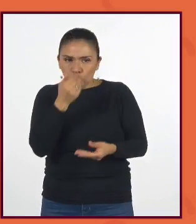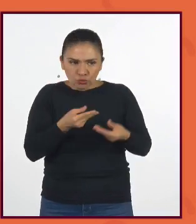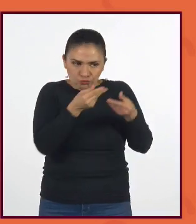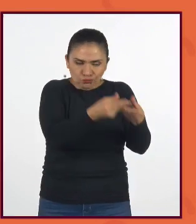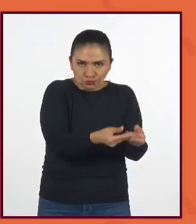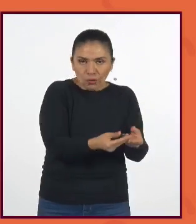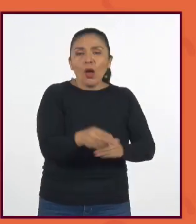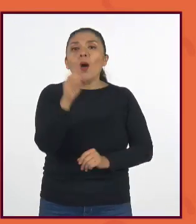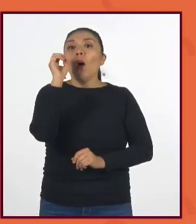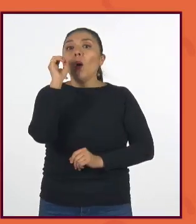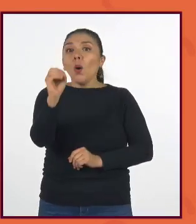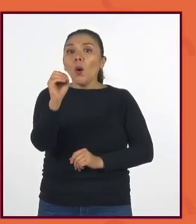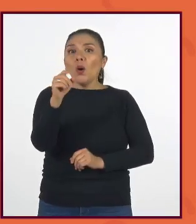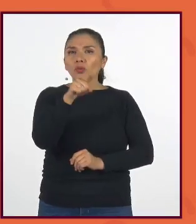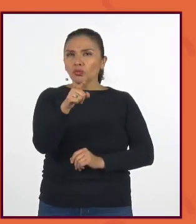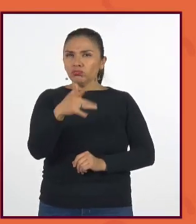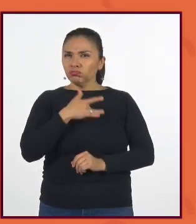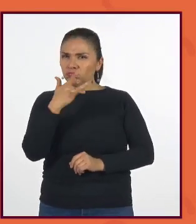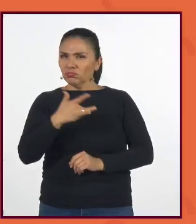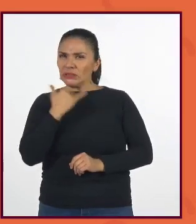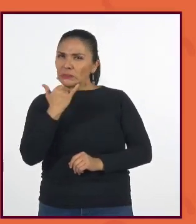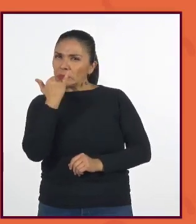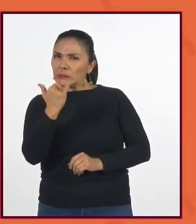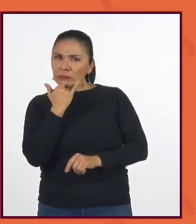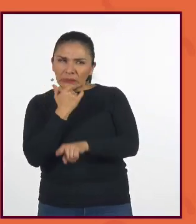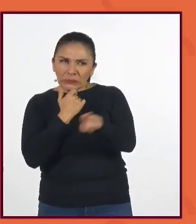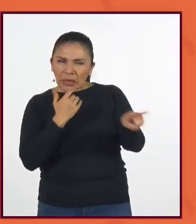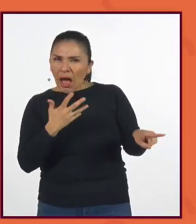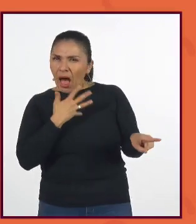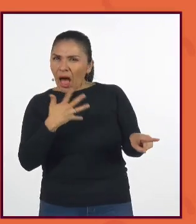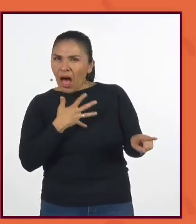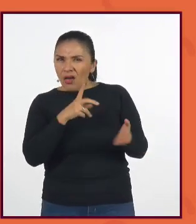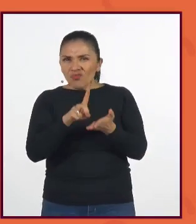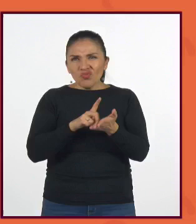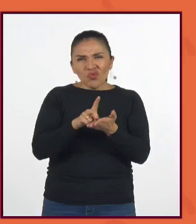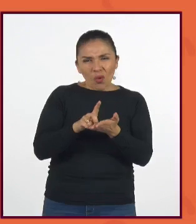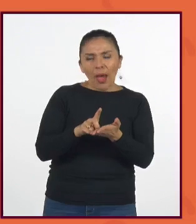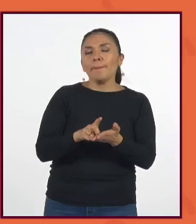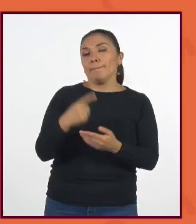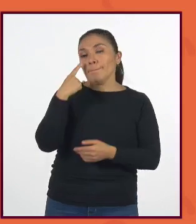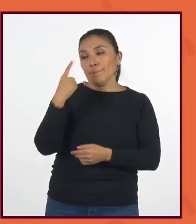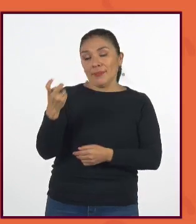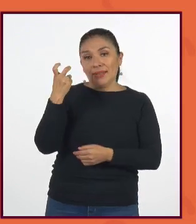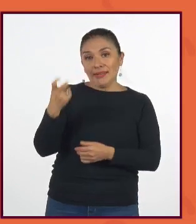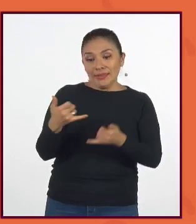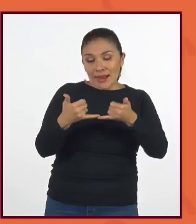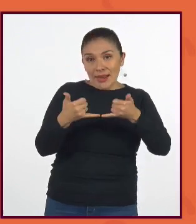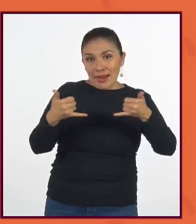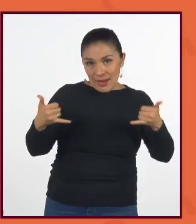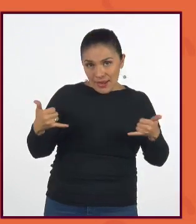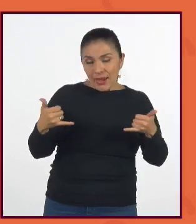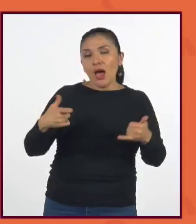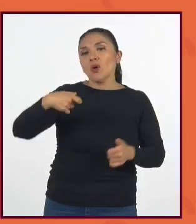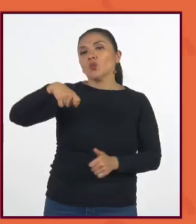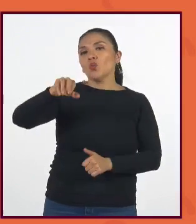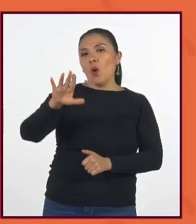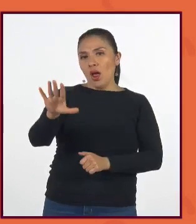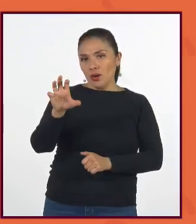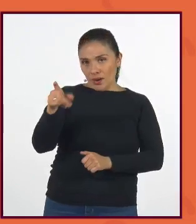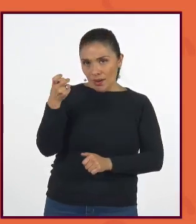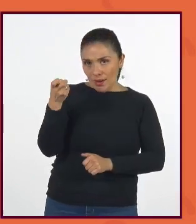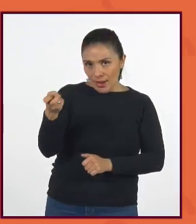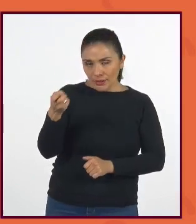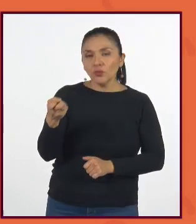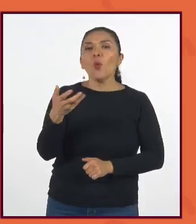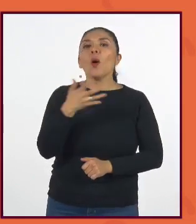si hay una sospecha. En esta liga que les mando, y ahí está el código QR,